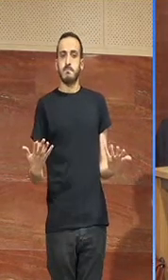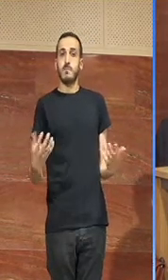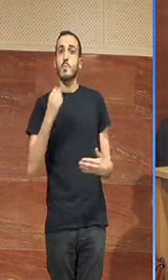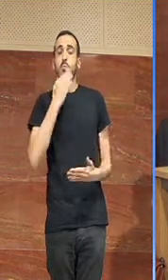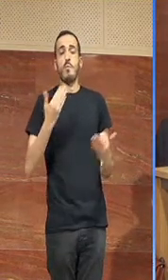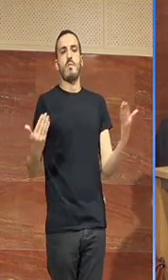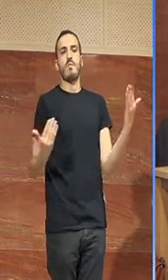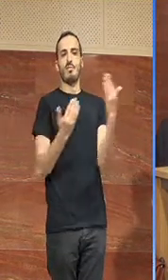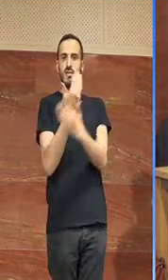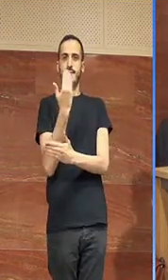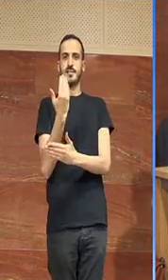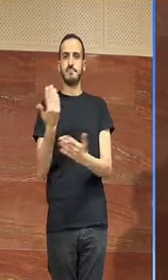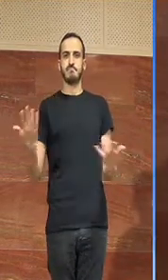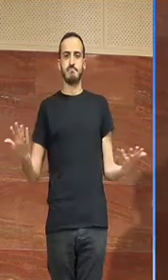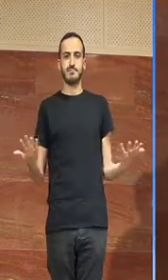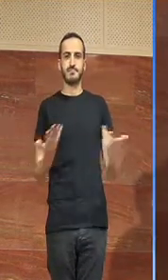Buenos días.